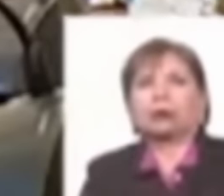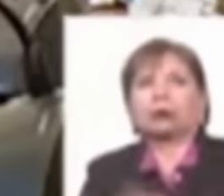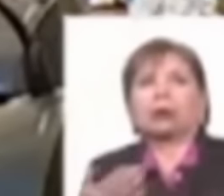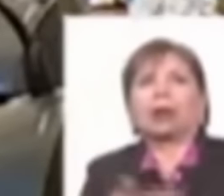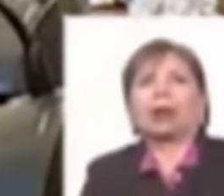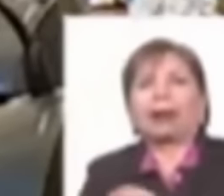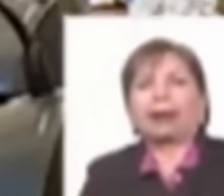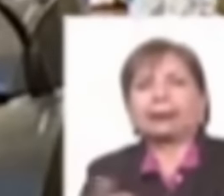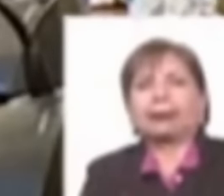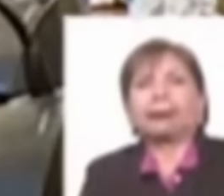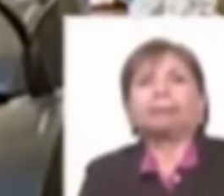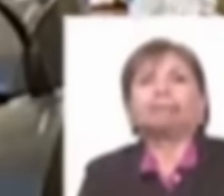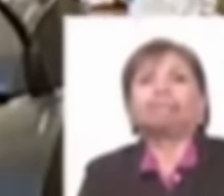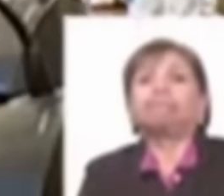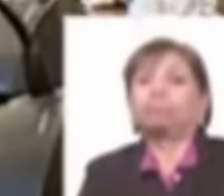a servir.